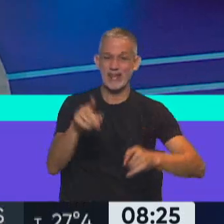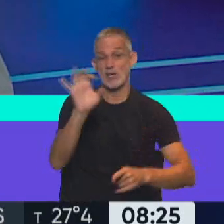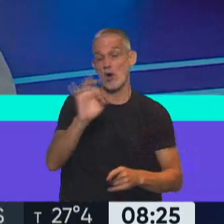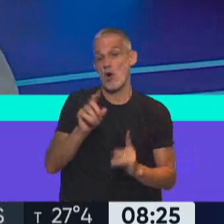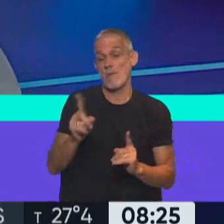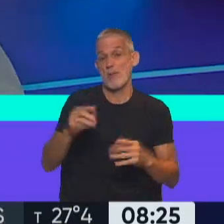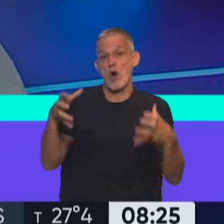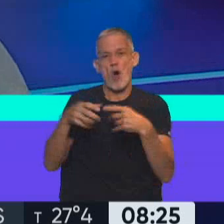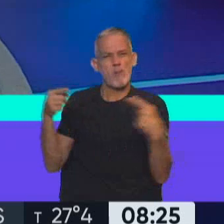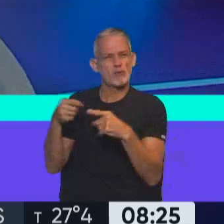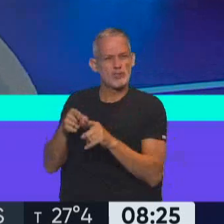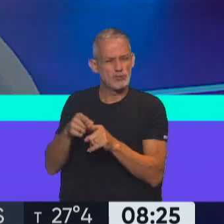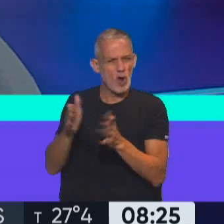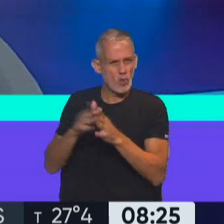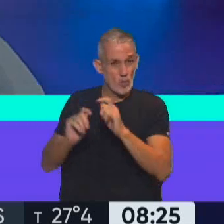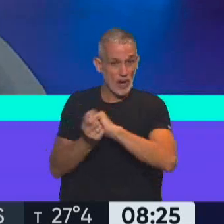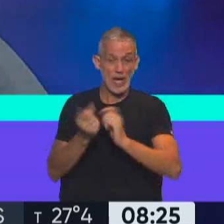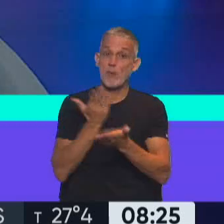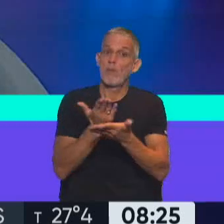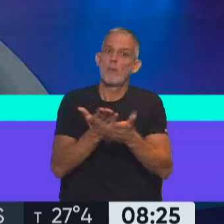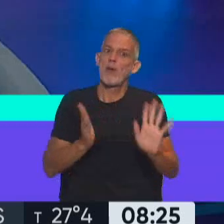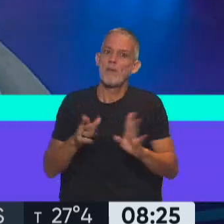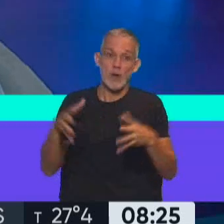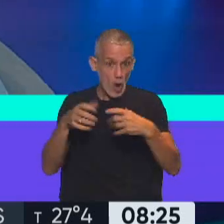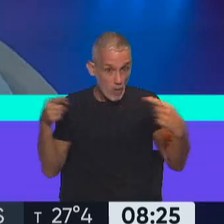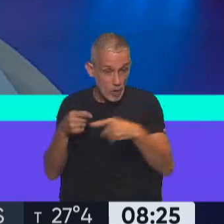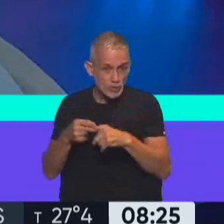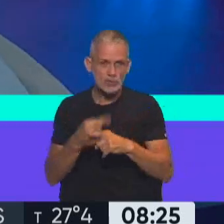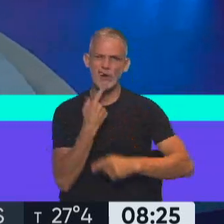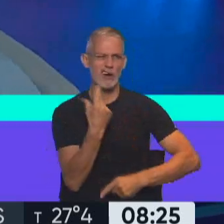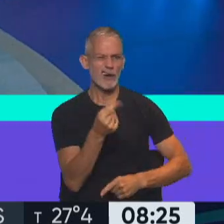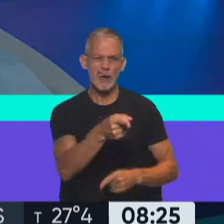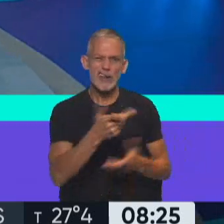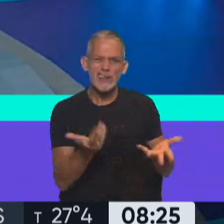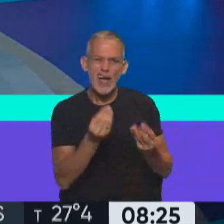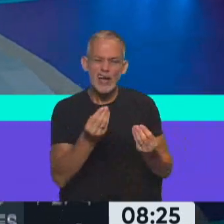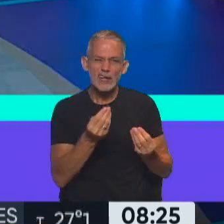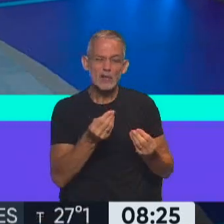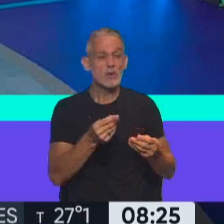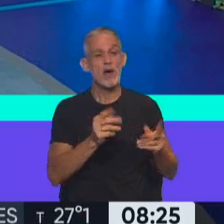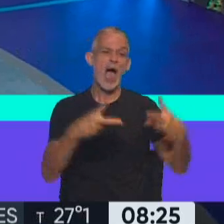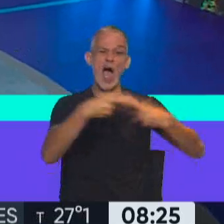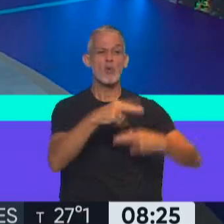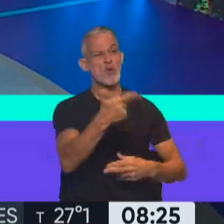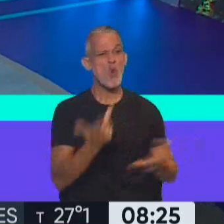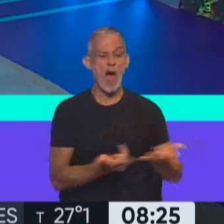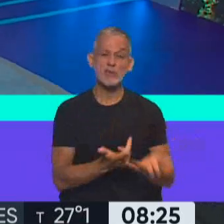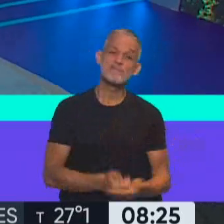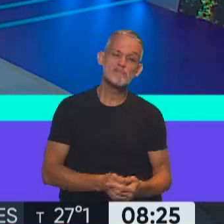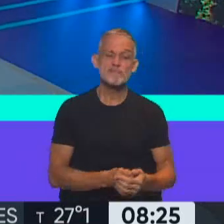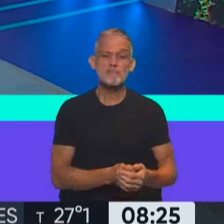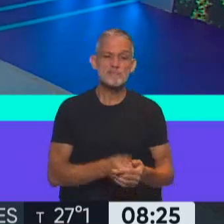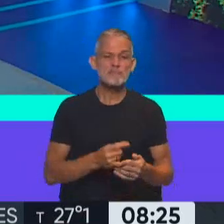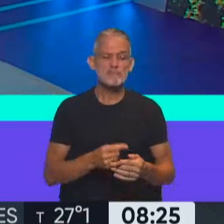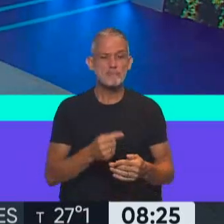la oposición propone, porque fíjense que la oposición lo que cuestiona es que no hay ajuste. Lo que cuestiona es que